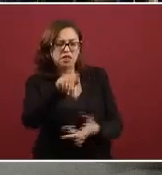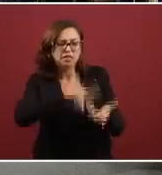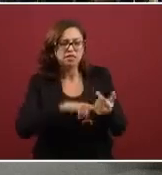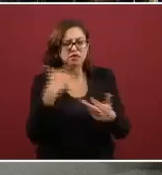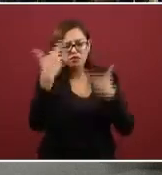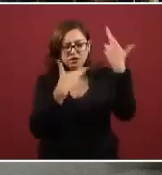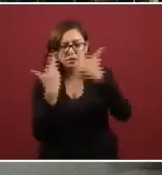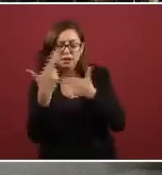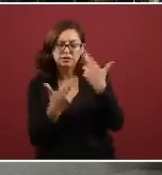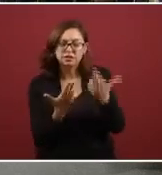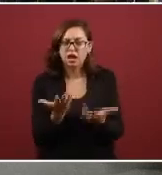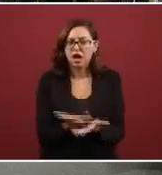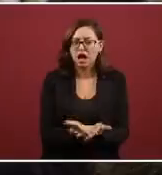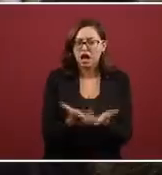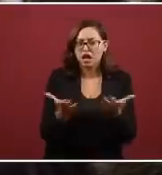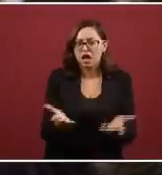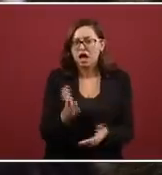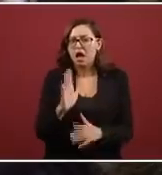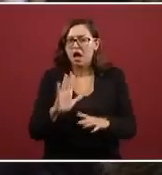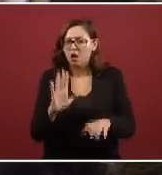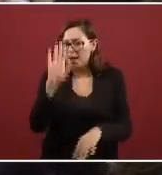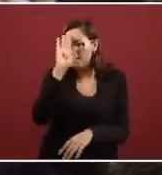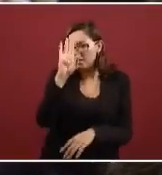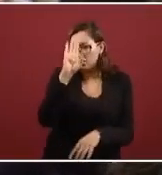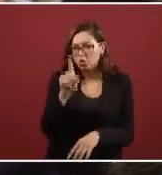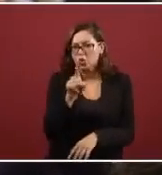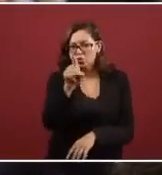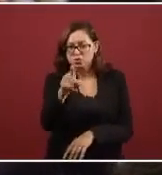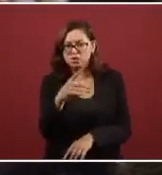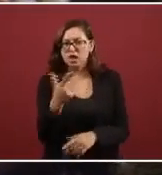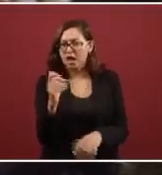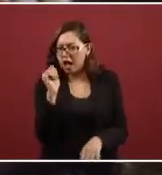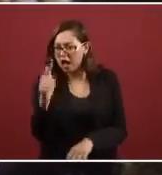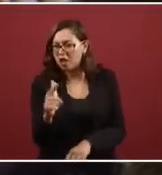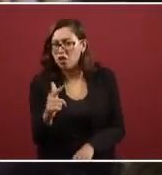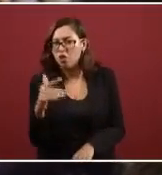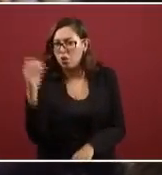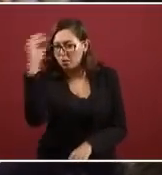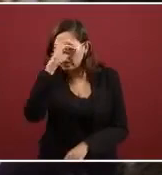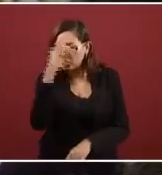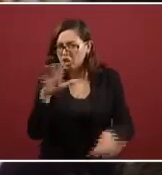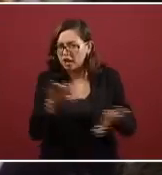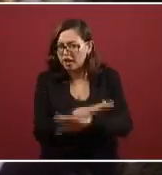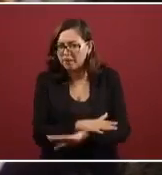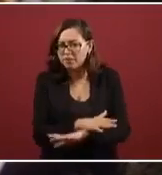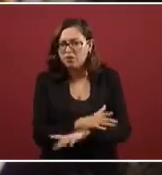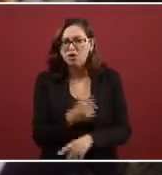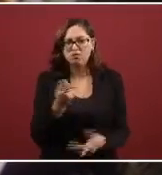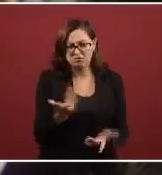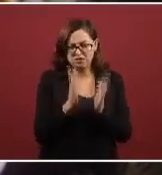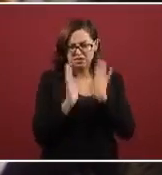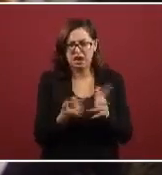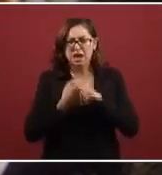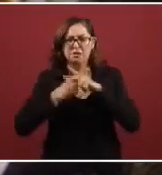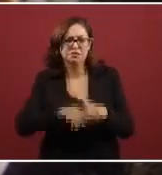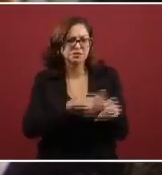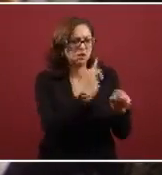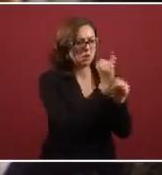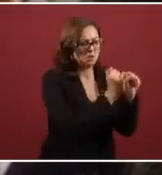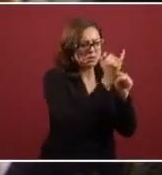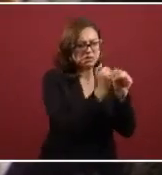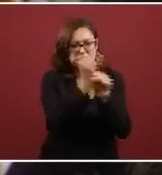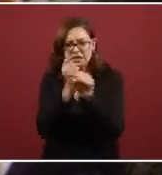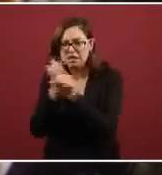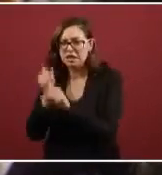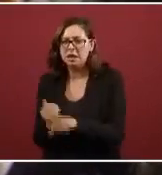este combate a la corrupción y a los expresidentes? ¿Qué piensa de estas investigaciones y, más importante